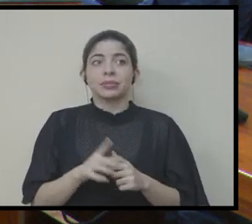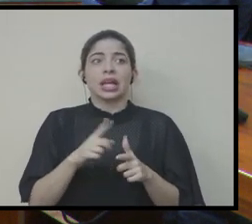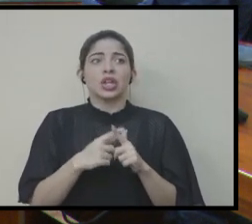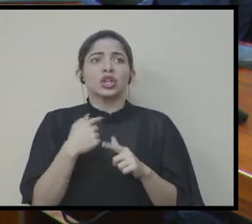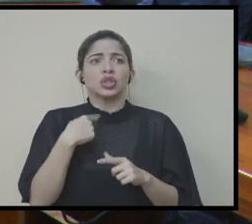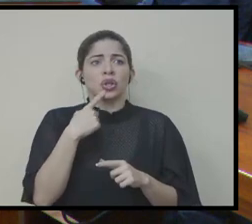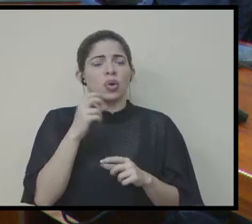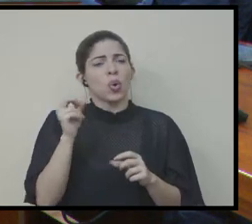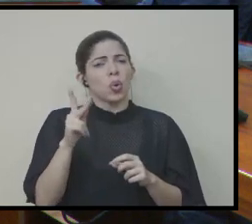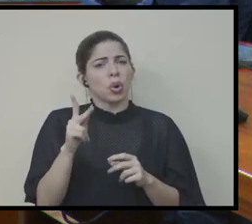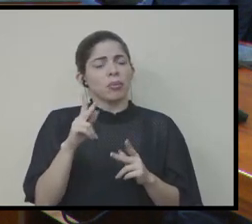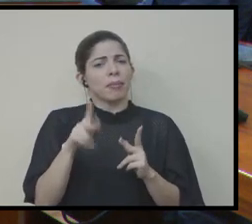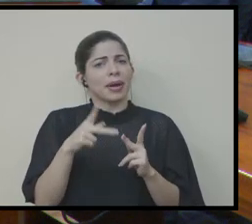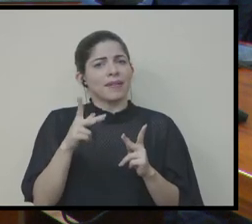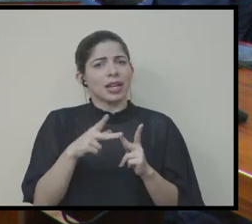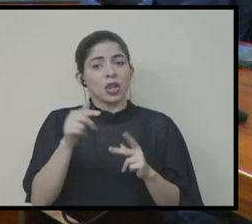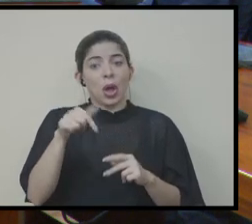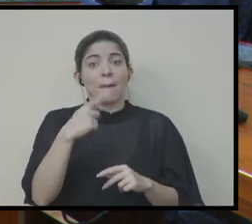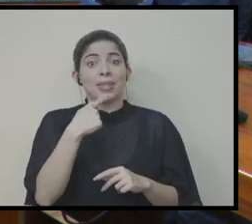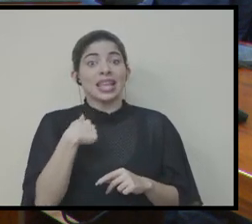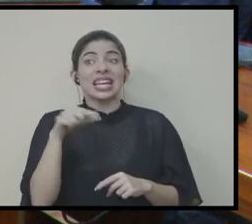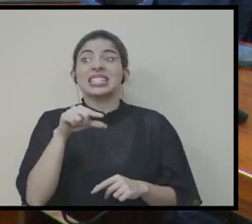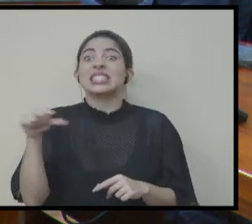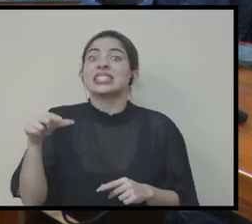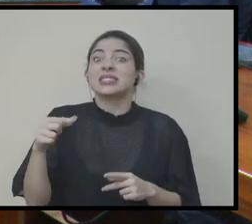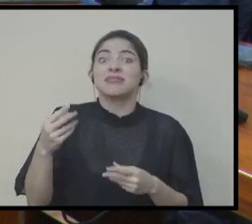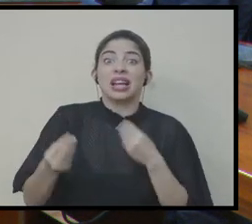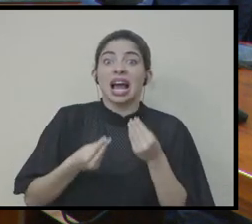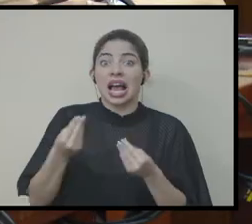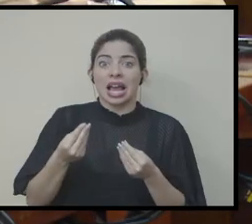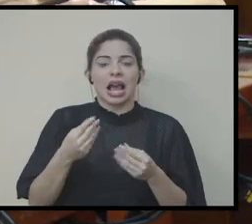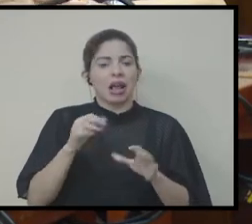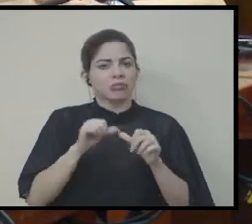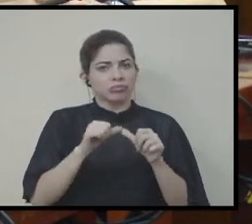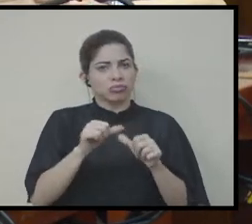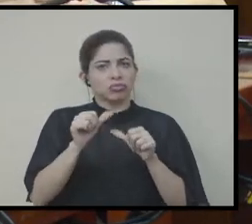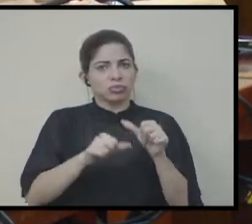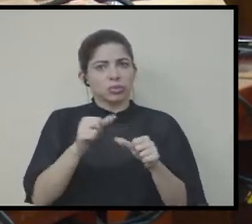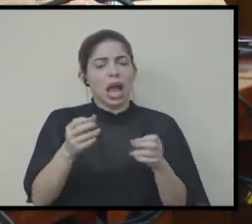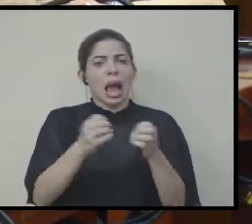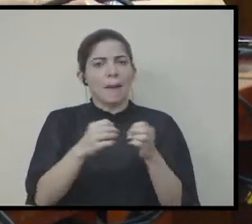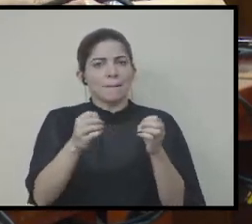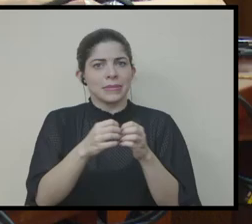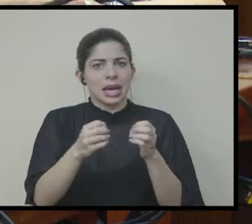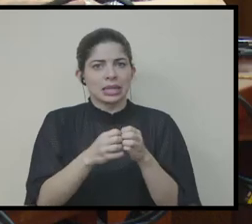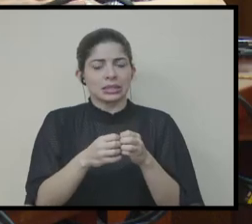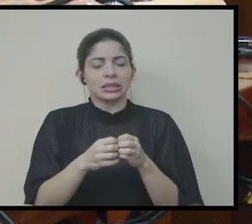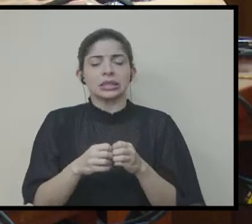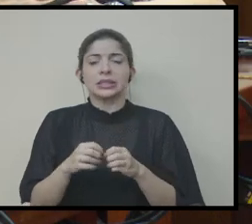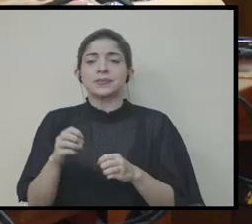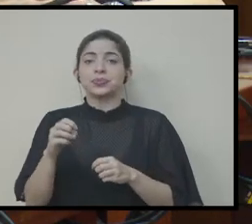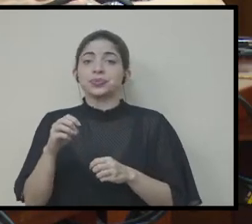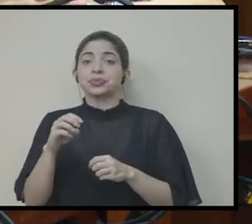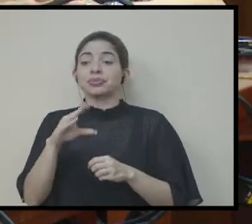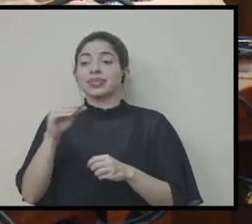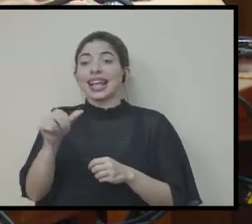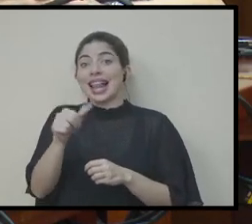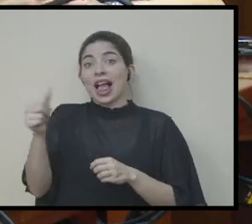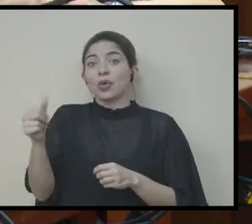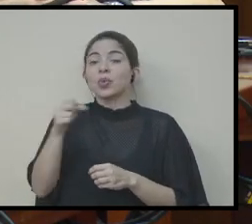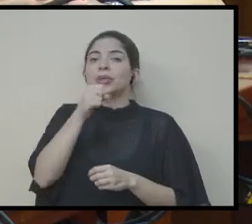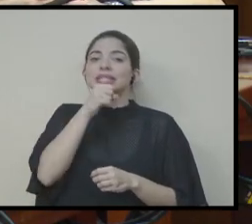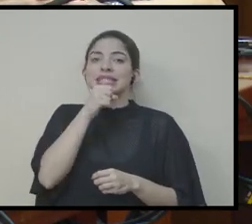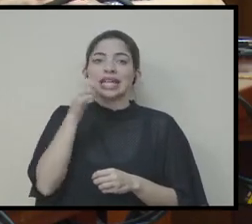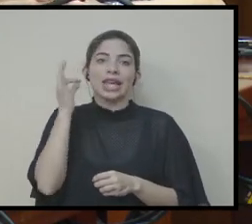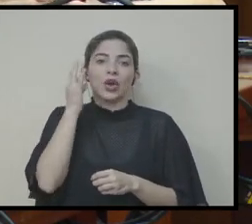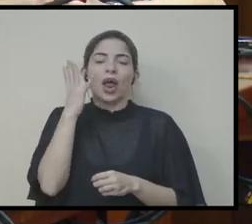Entonces yo dije, ok, perfecto. Y hoy me dijo, y esta semana que, echémosle para adelante, viene más. Y en la otra es una